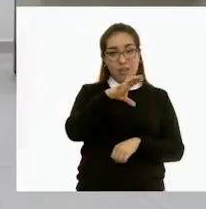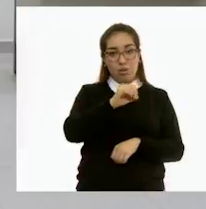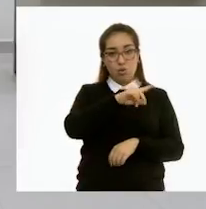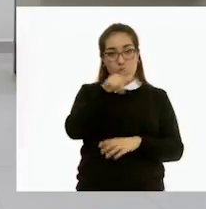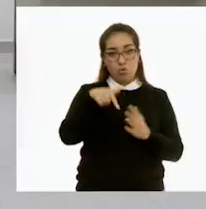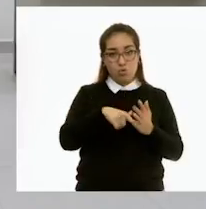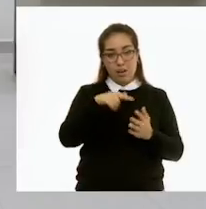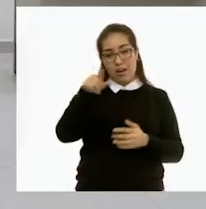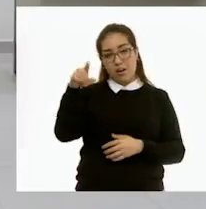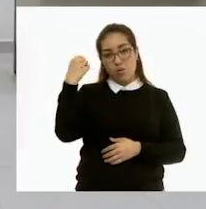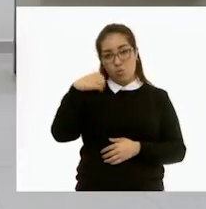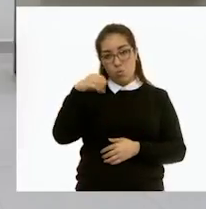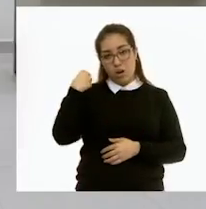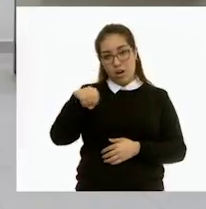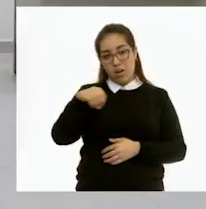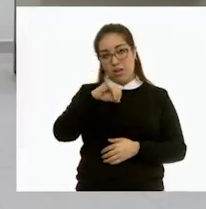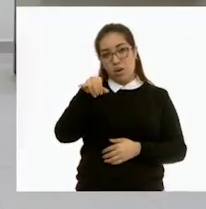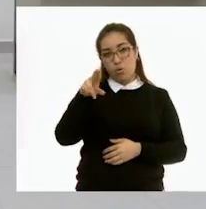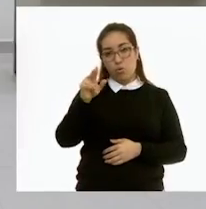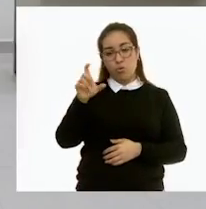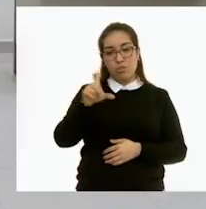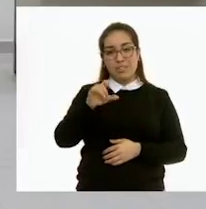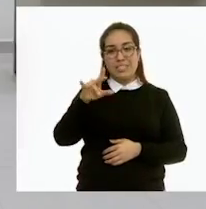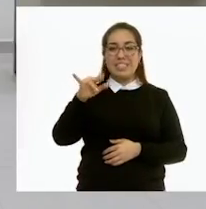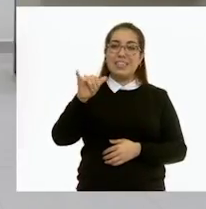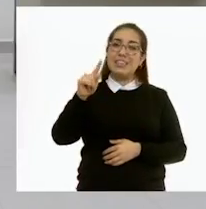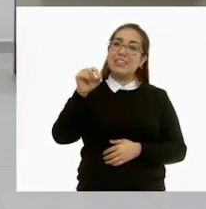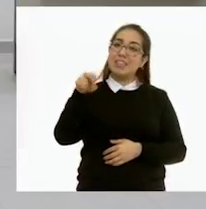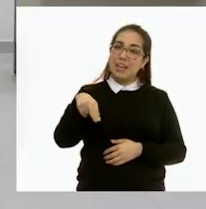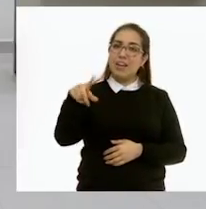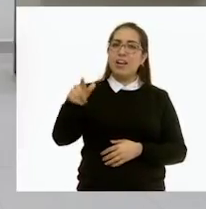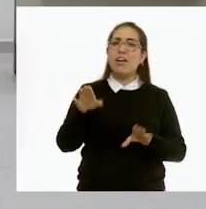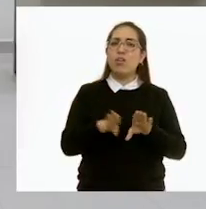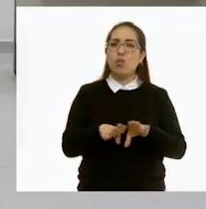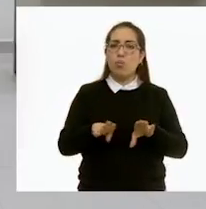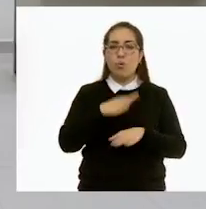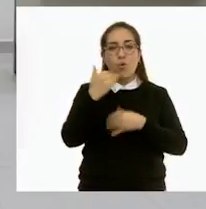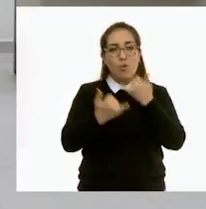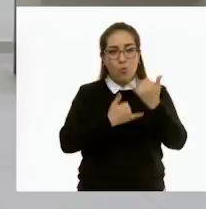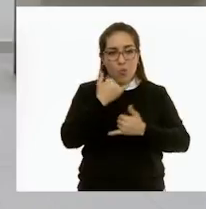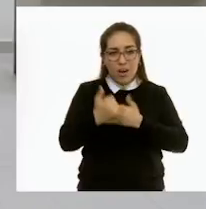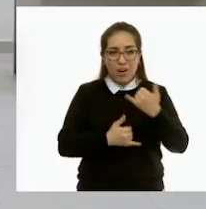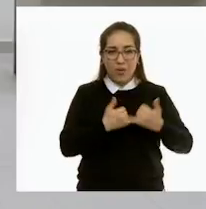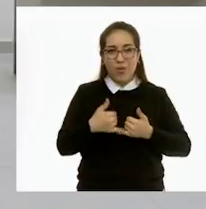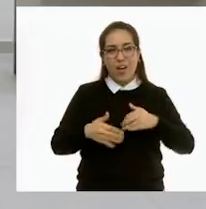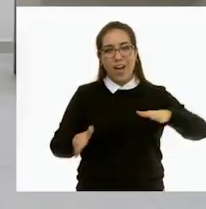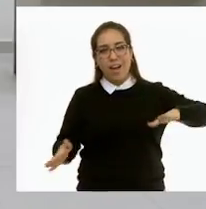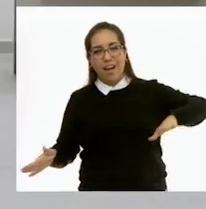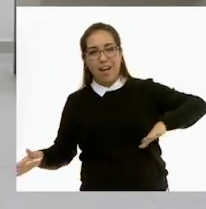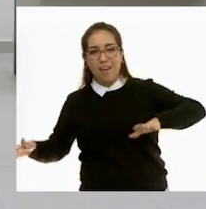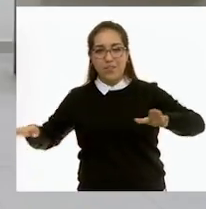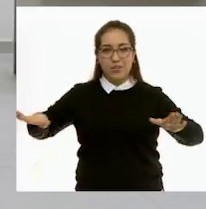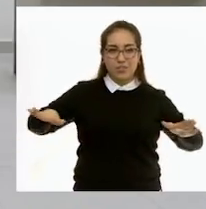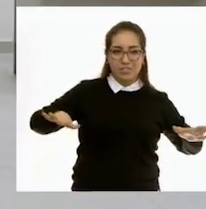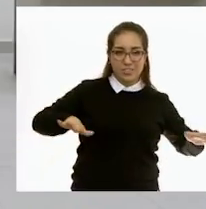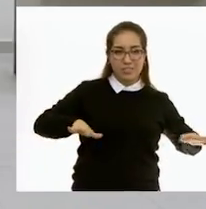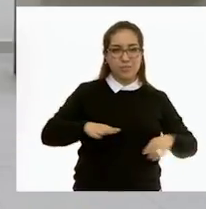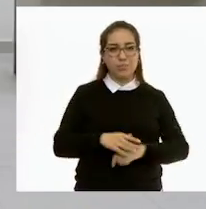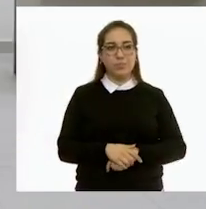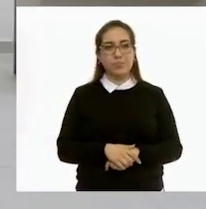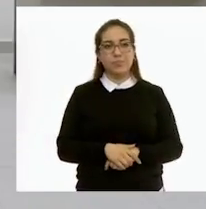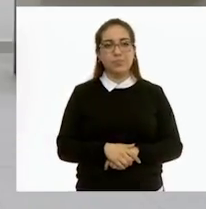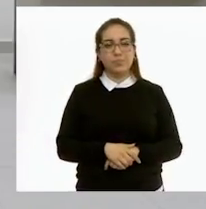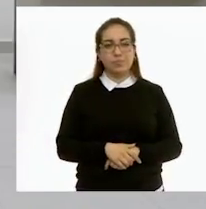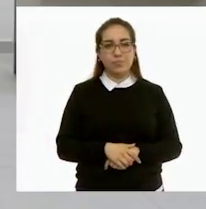Istmo de Oaxaca, Juchitán, a través del juego del avioncito. Es un juego popular, ¿sí?